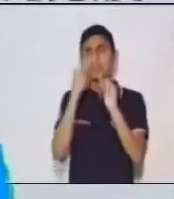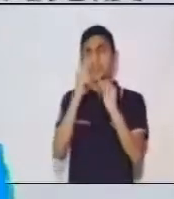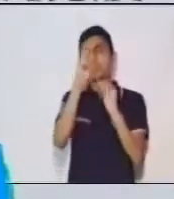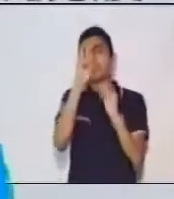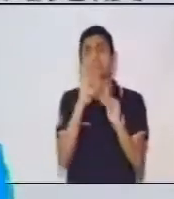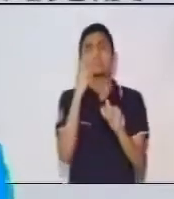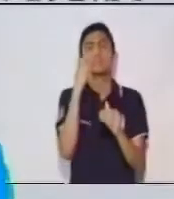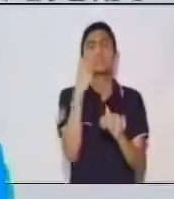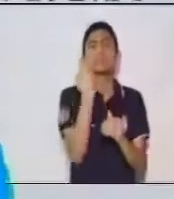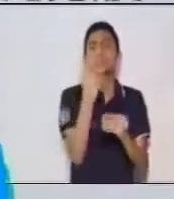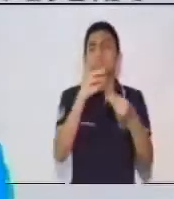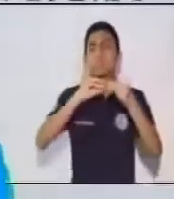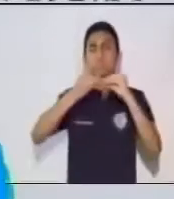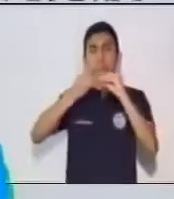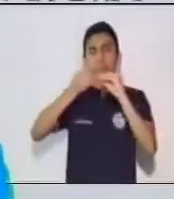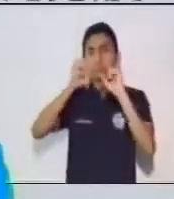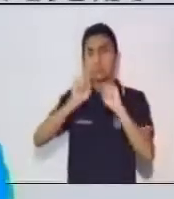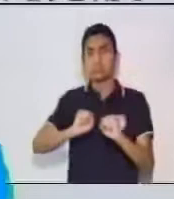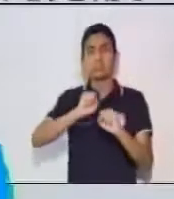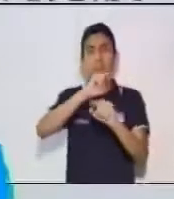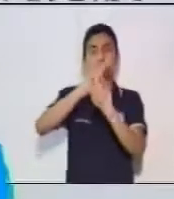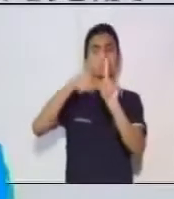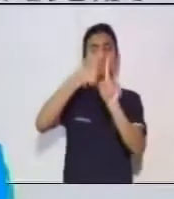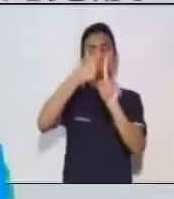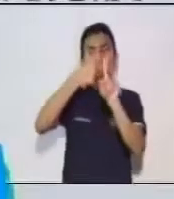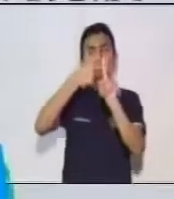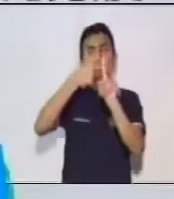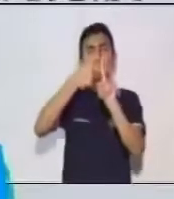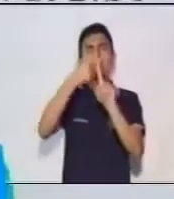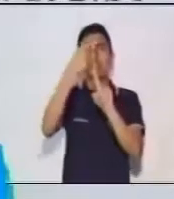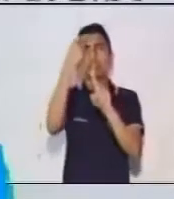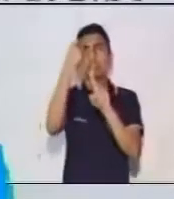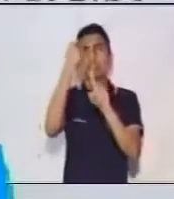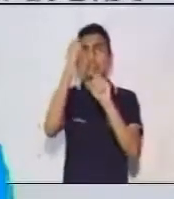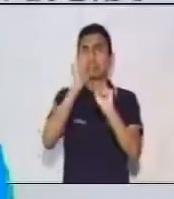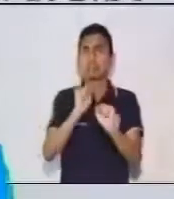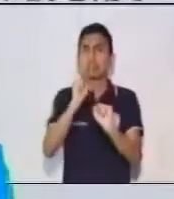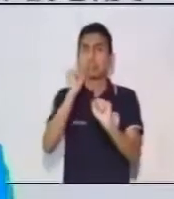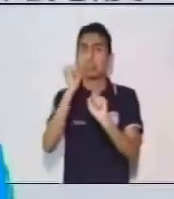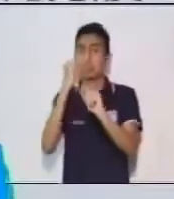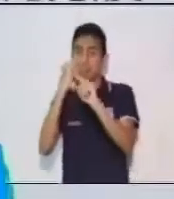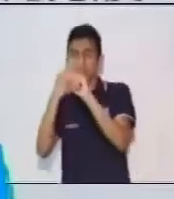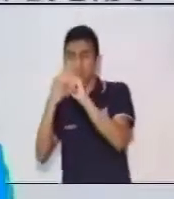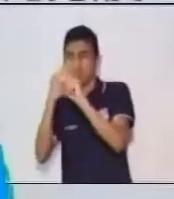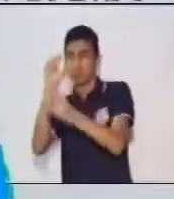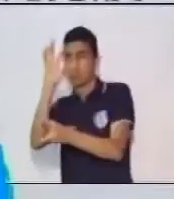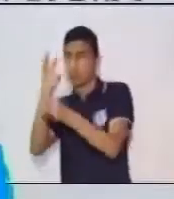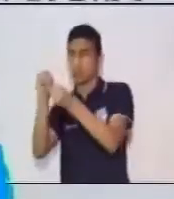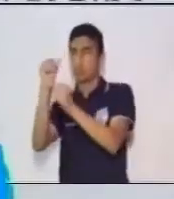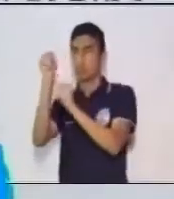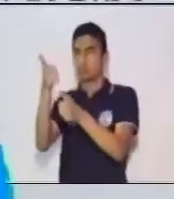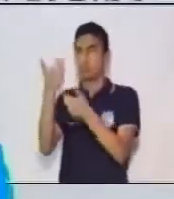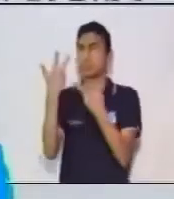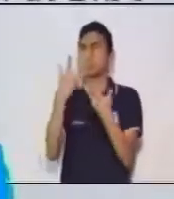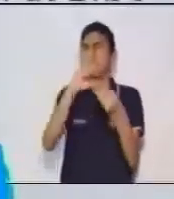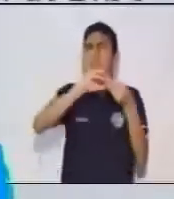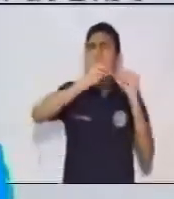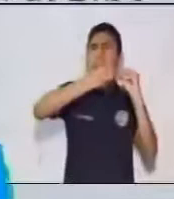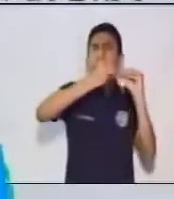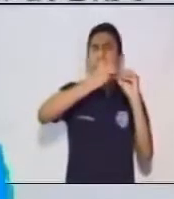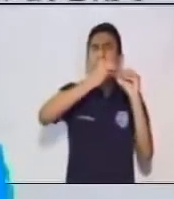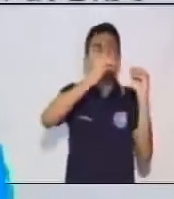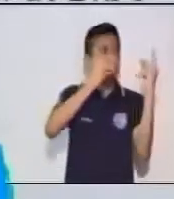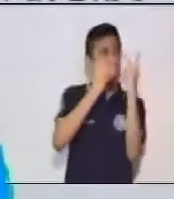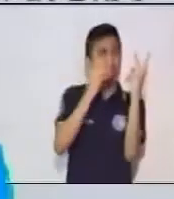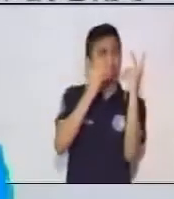den 8 y que multiplicados den 15. ¿Ya pensaste en cuáles pueden ser? ¿Qué números multiplicados nos den 15